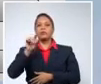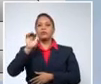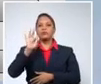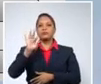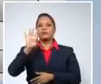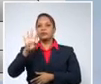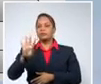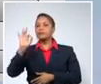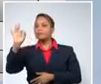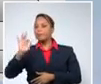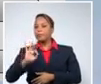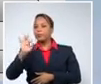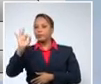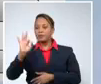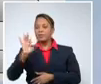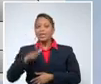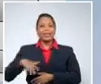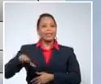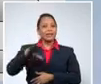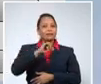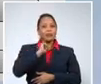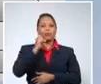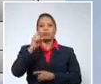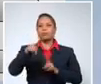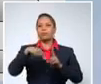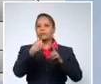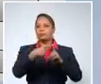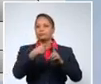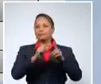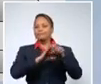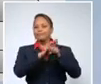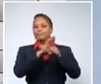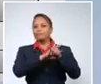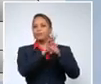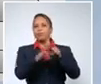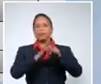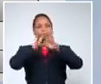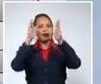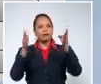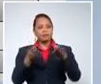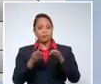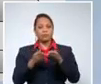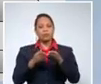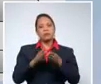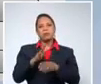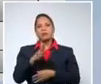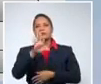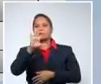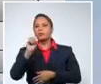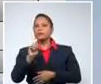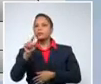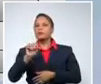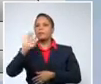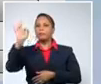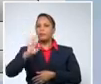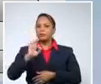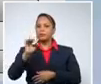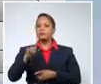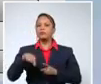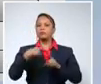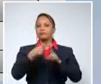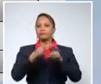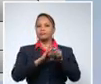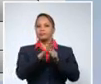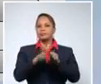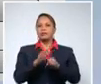44,84% de todos los casos del mundo. Prácticamente el 50% de los diagnosticados ayer,